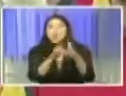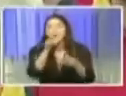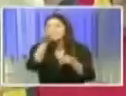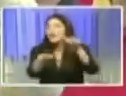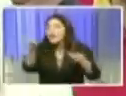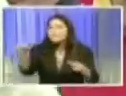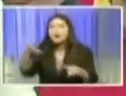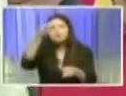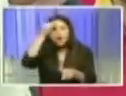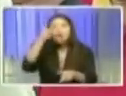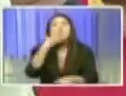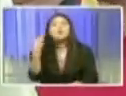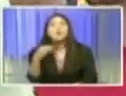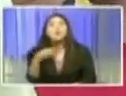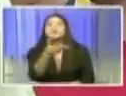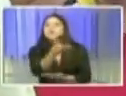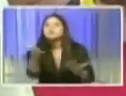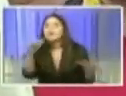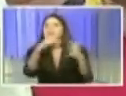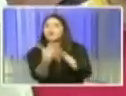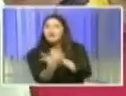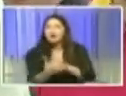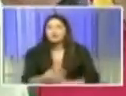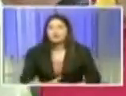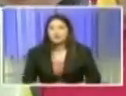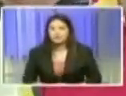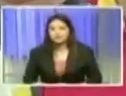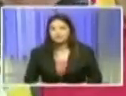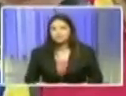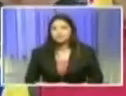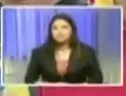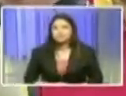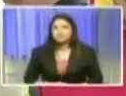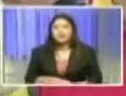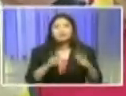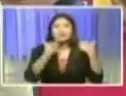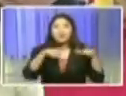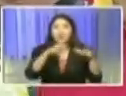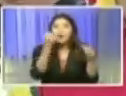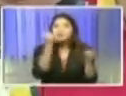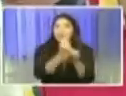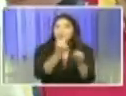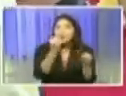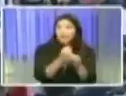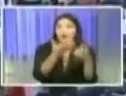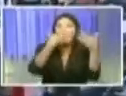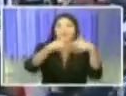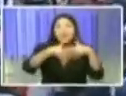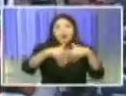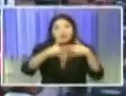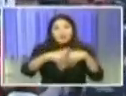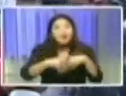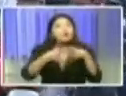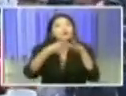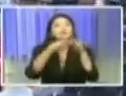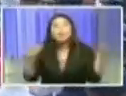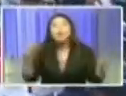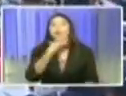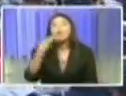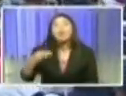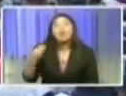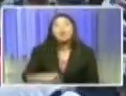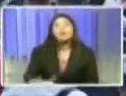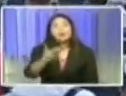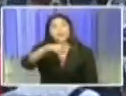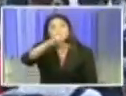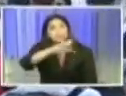aprendices, de los jóvenes del barrio, de los centros de trabajo, de las fábricas, a todos los jóvenes de